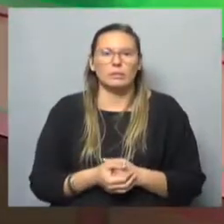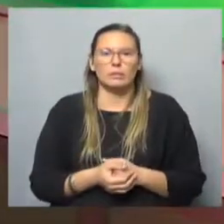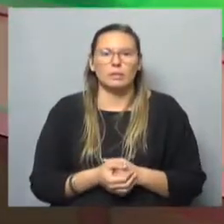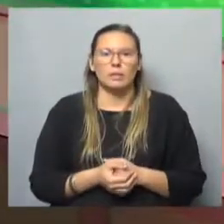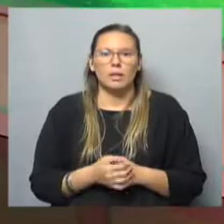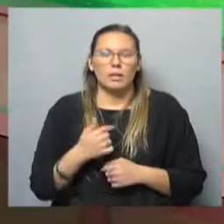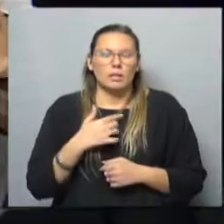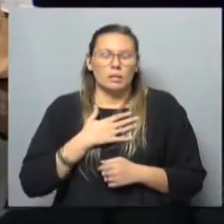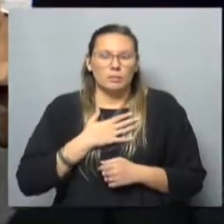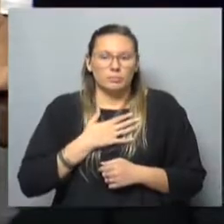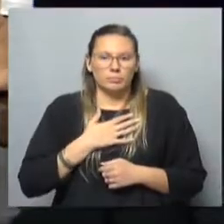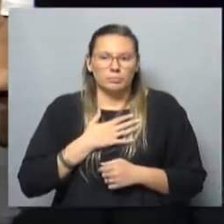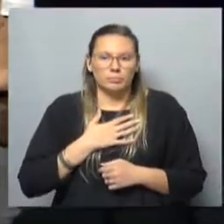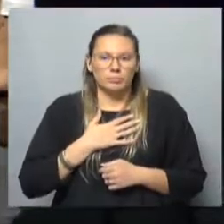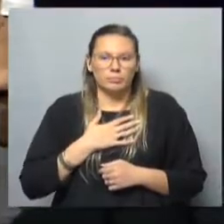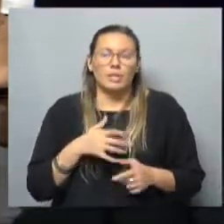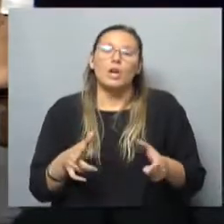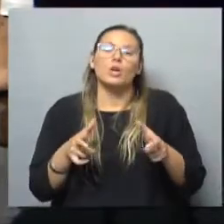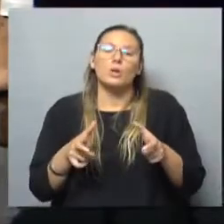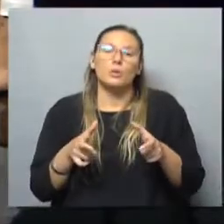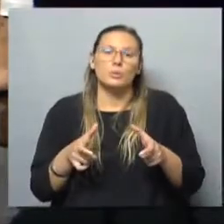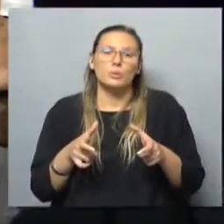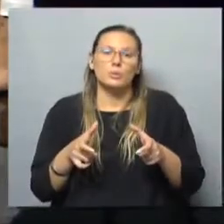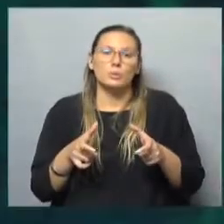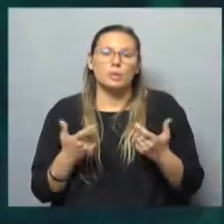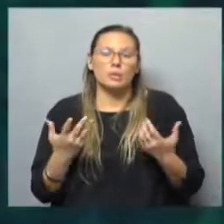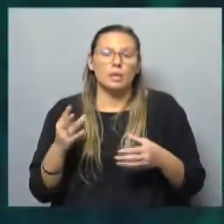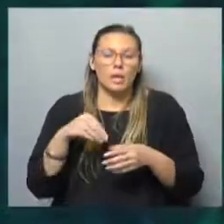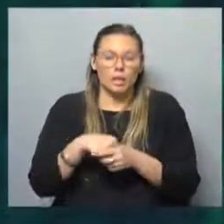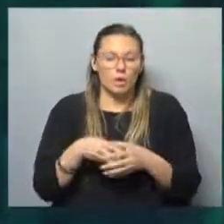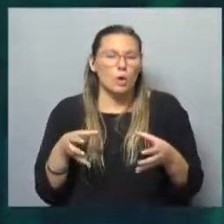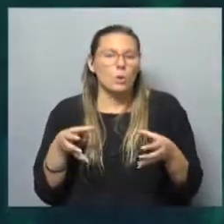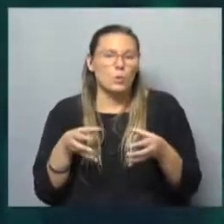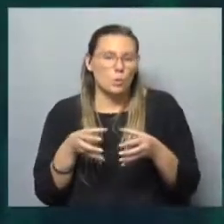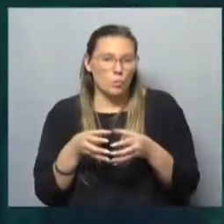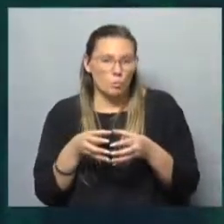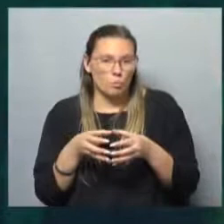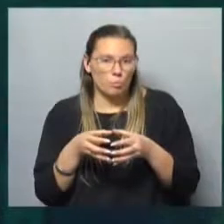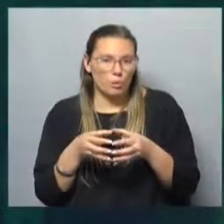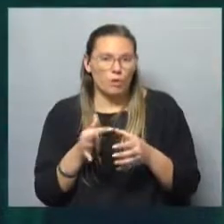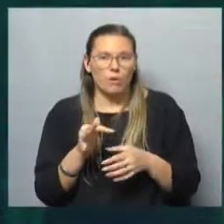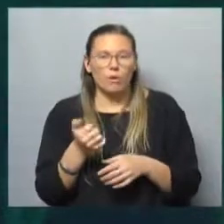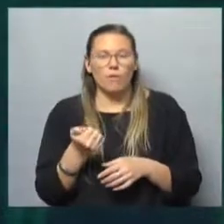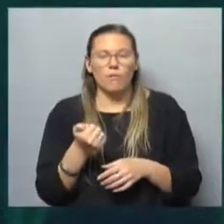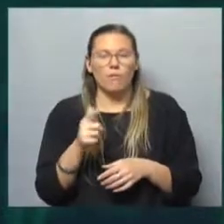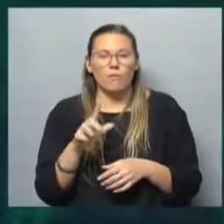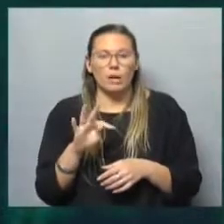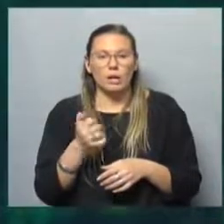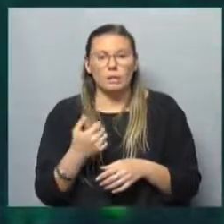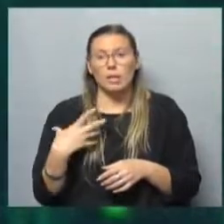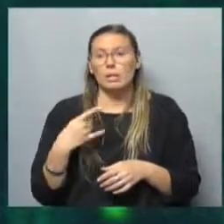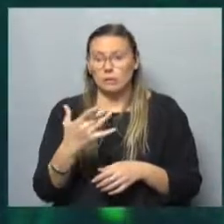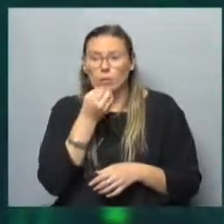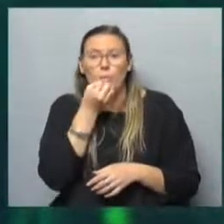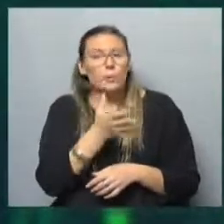sí. Yo tengo la suerte de haber integrado un grupo que es La Falta, que donde ha habido directores